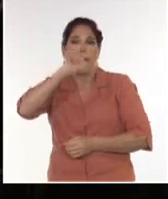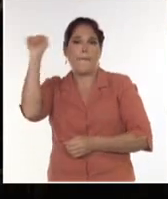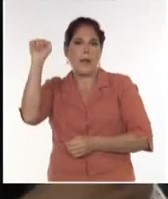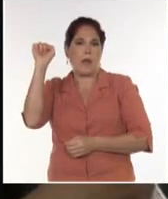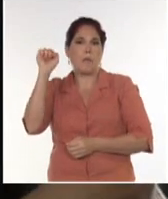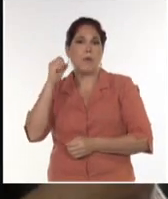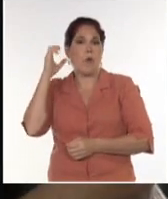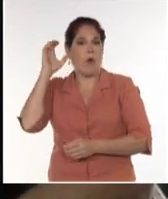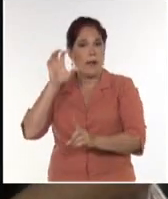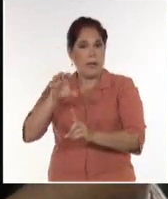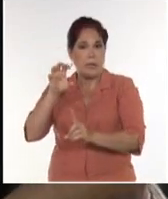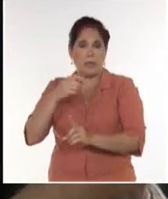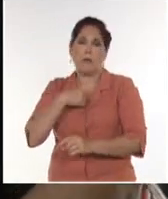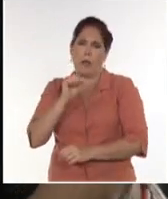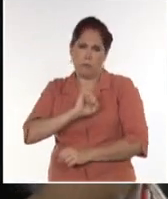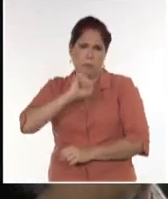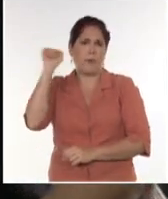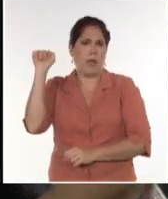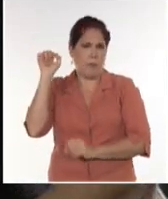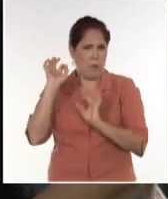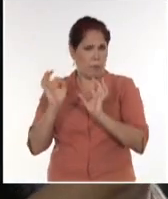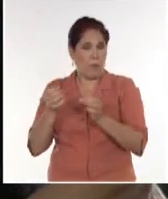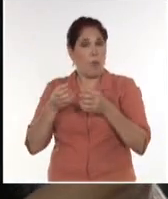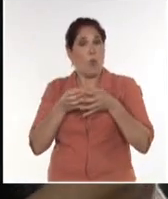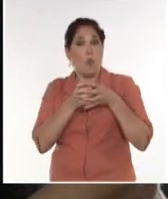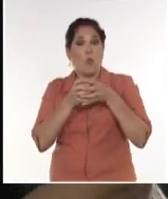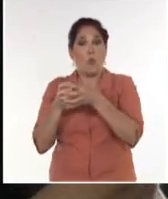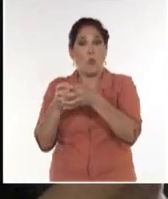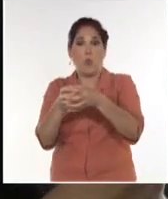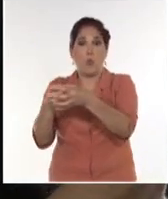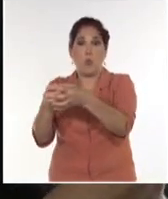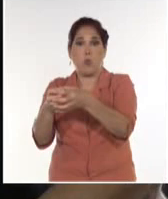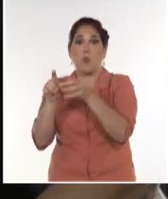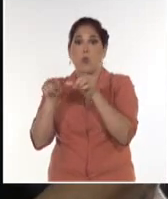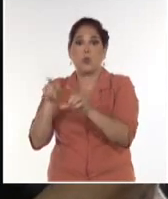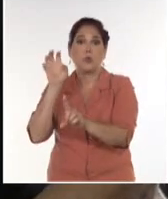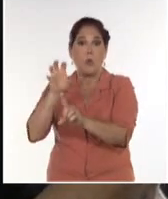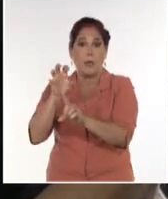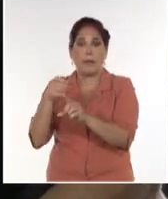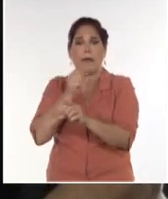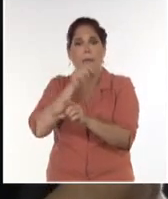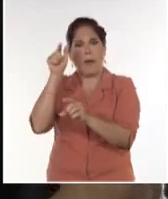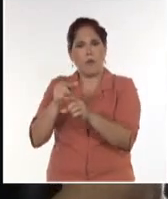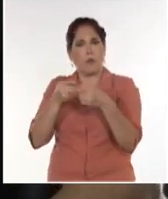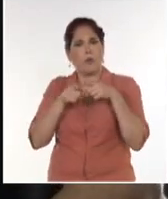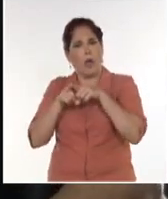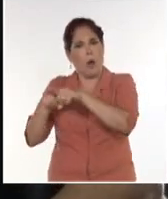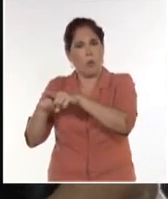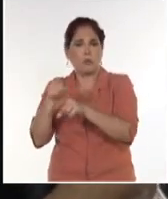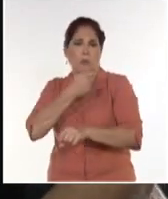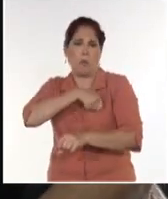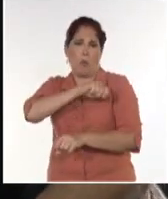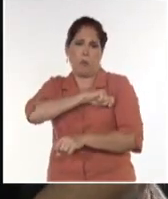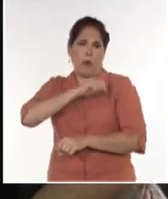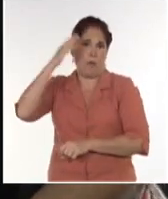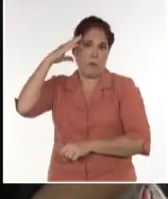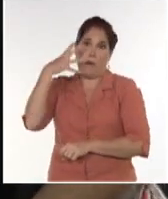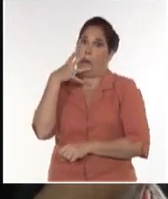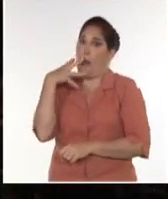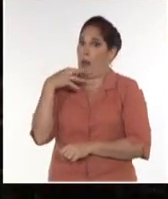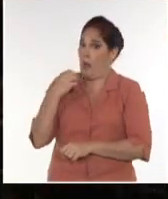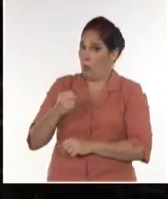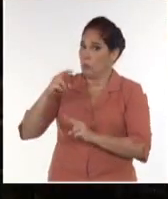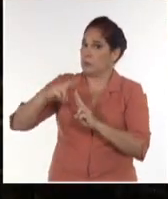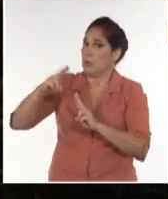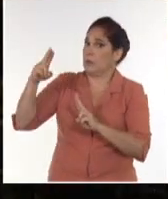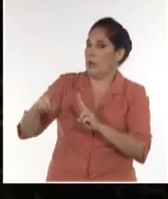Crítica y bueno, además de ese acompañamiento importante de la crítica y la prensa especializada, pues los públicos que se han acercado a la obra pues